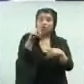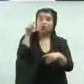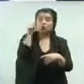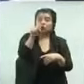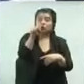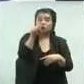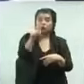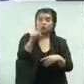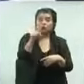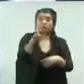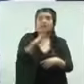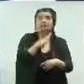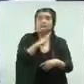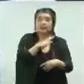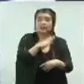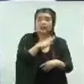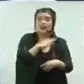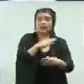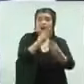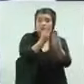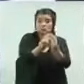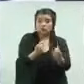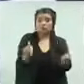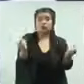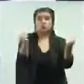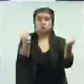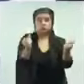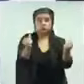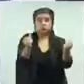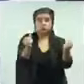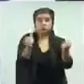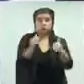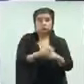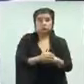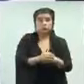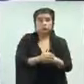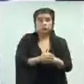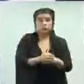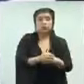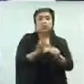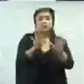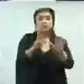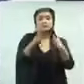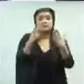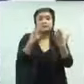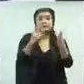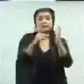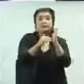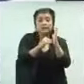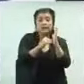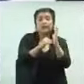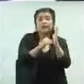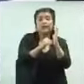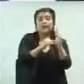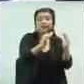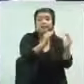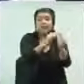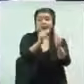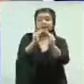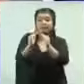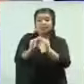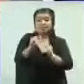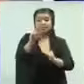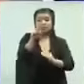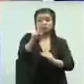usted la solución de 17 mil viviendas en sus